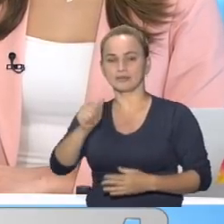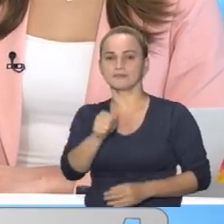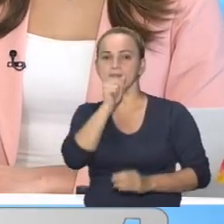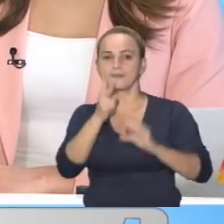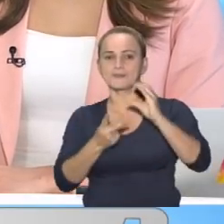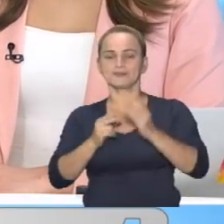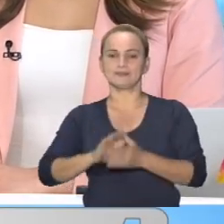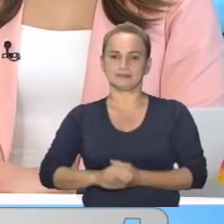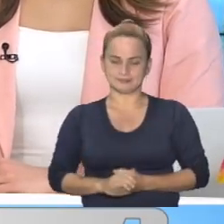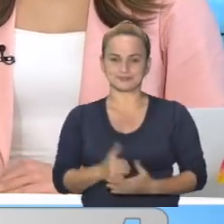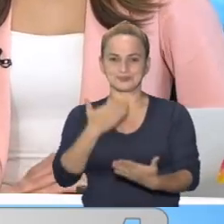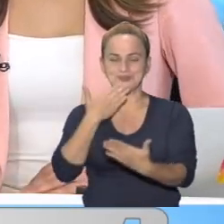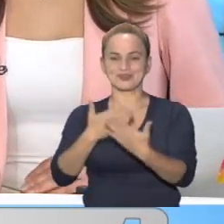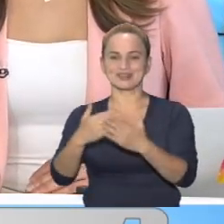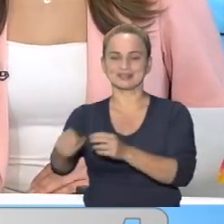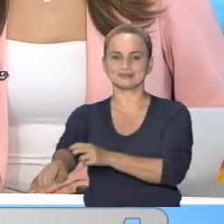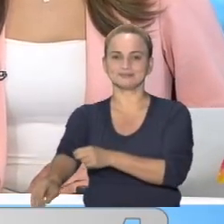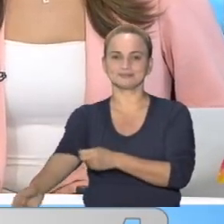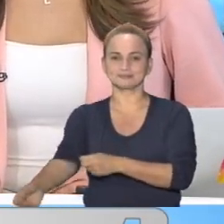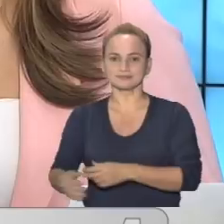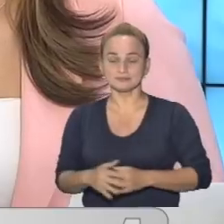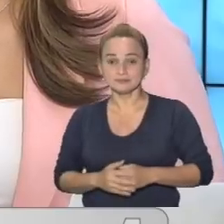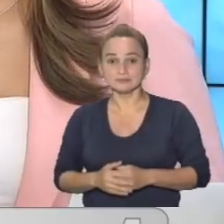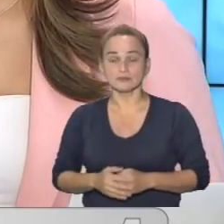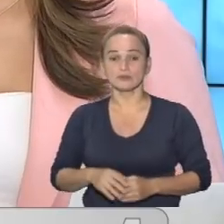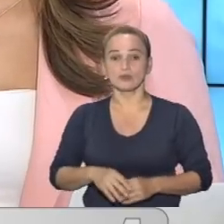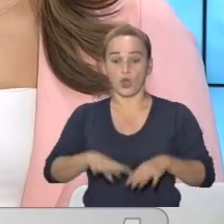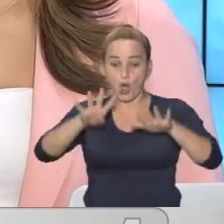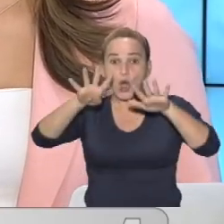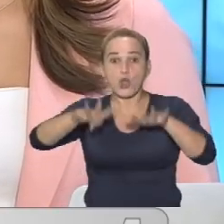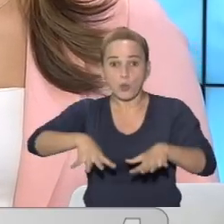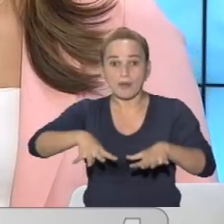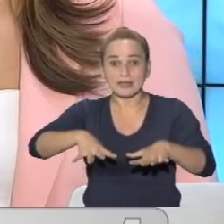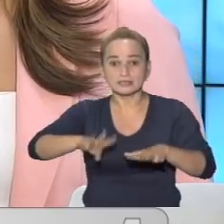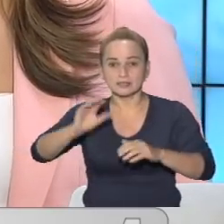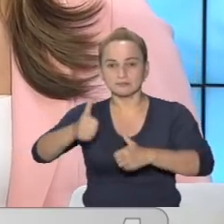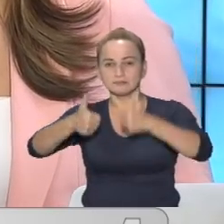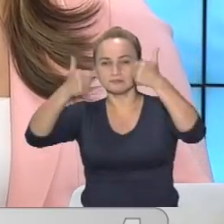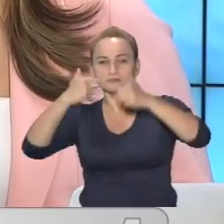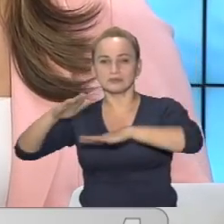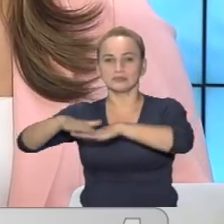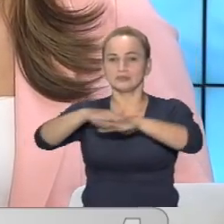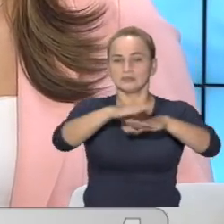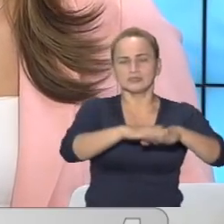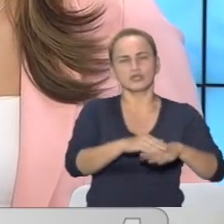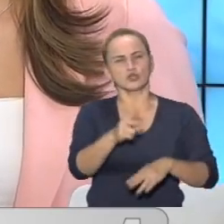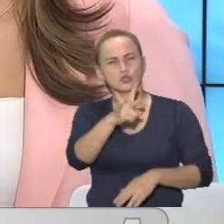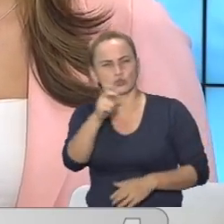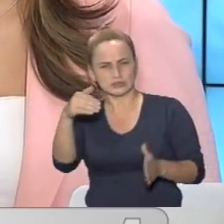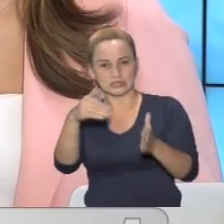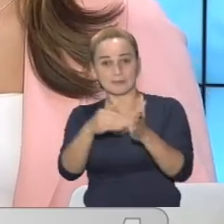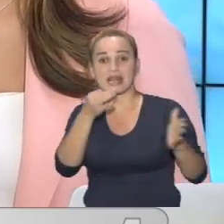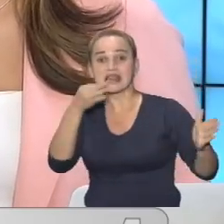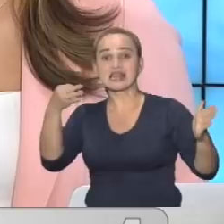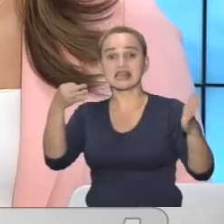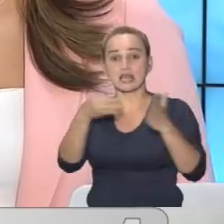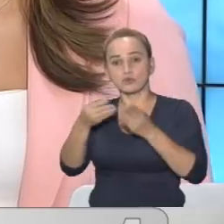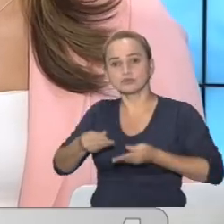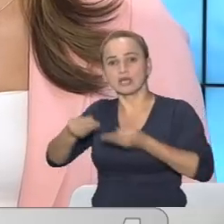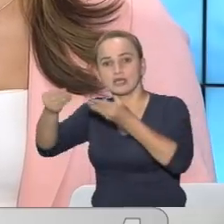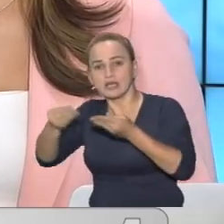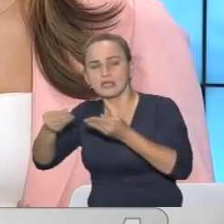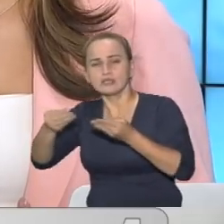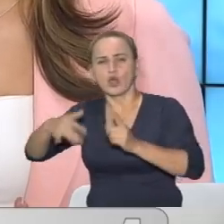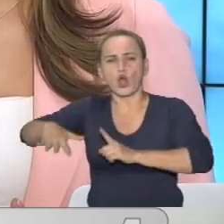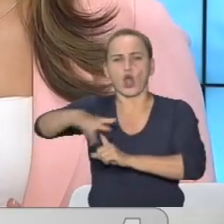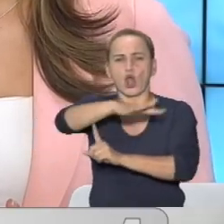1, CMI. Luisa, muchas gracias. Y en 9 meses las autoridades han recibido casi 200.000 denuncias por robos en el